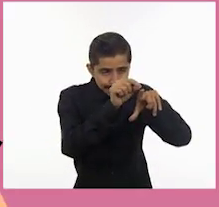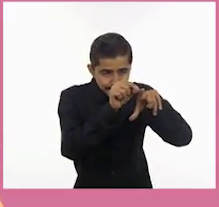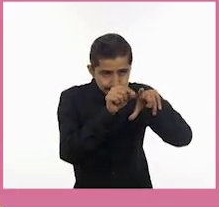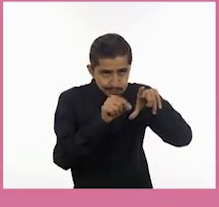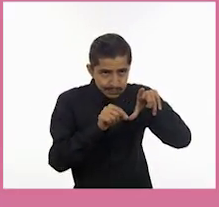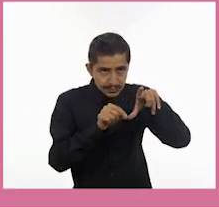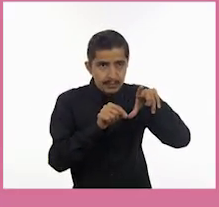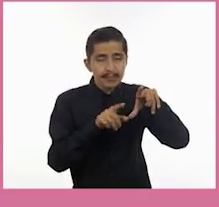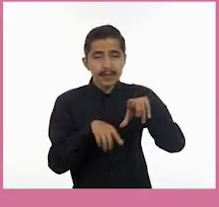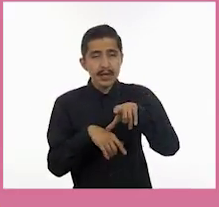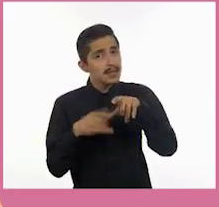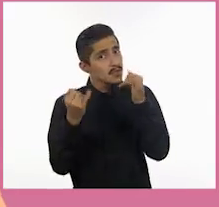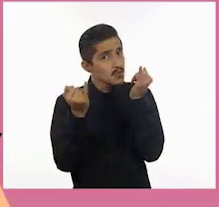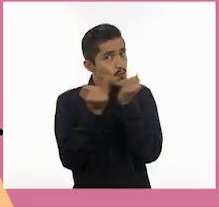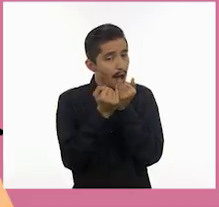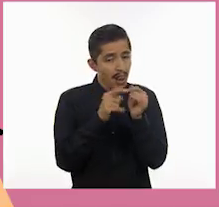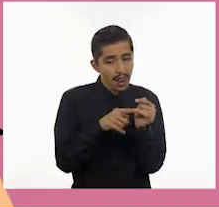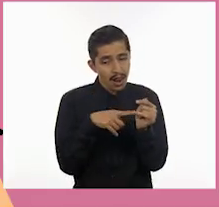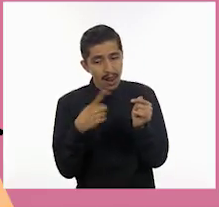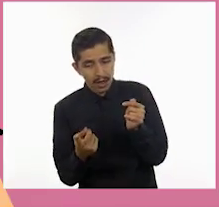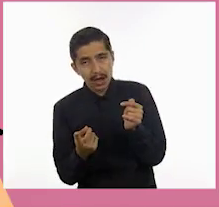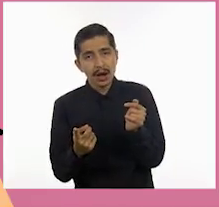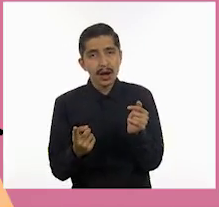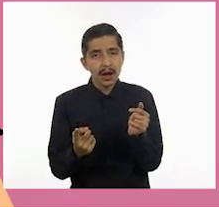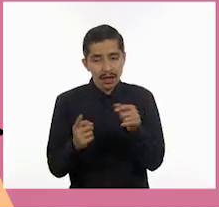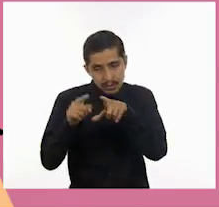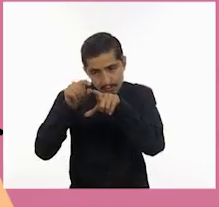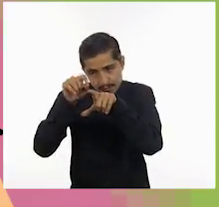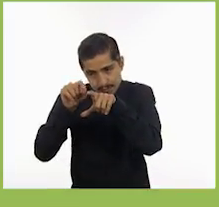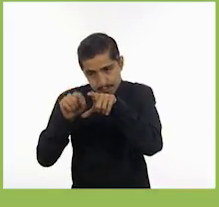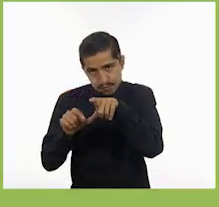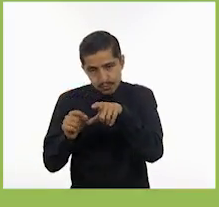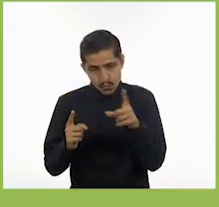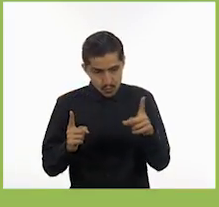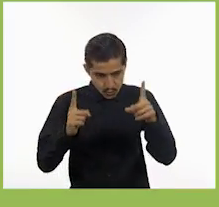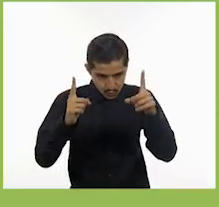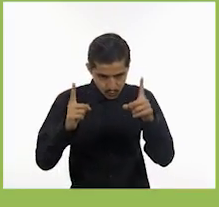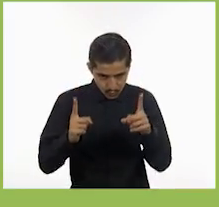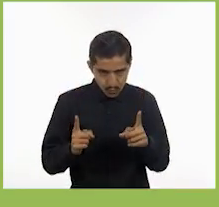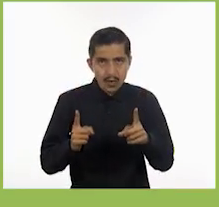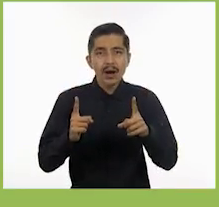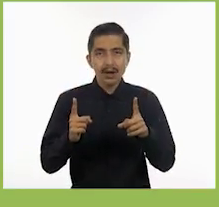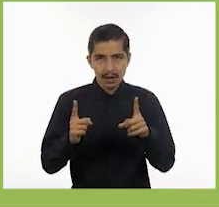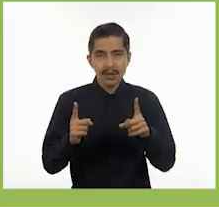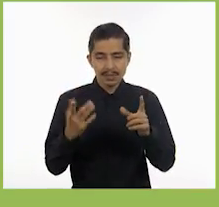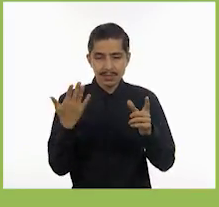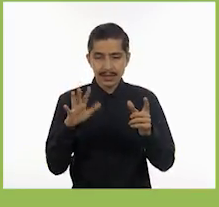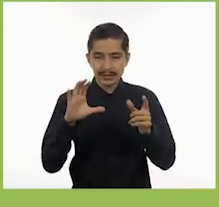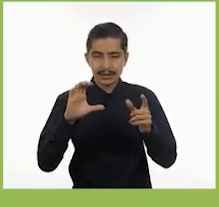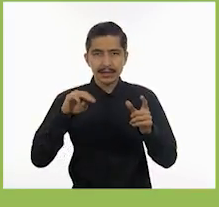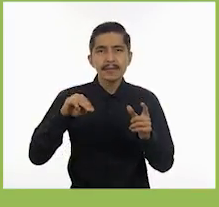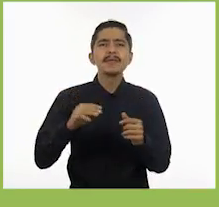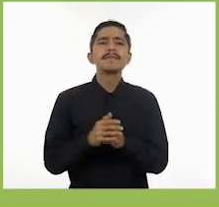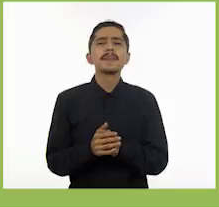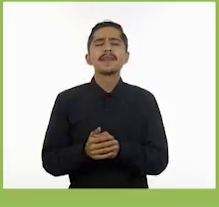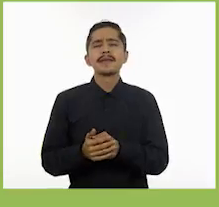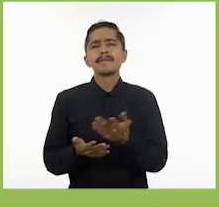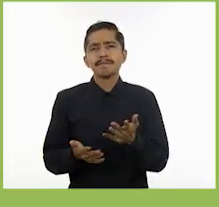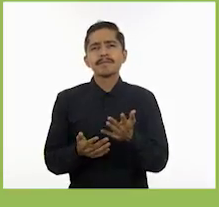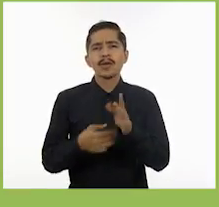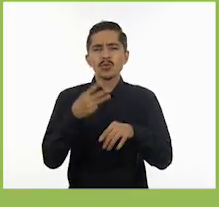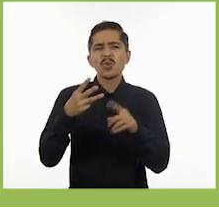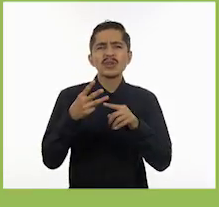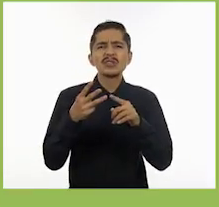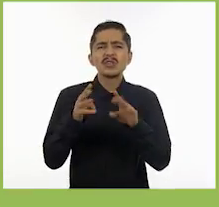arriba. Repite el paso anterior del otro lado de la playera. 3. Traza la línea